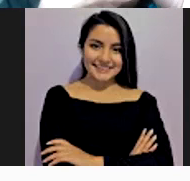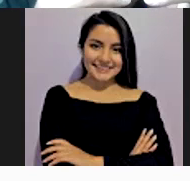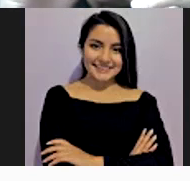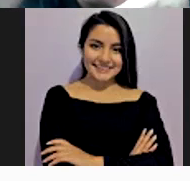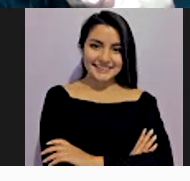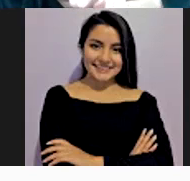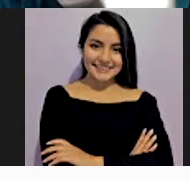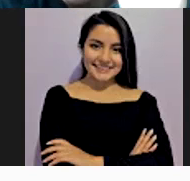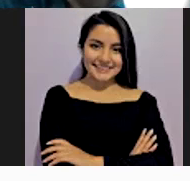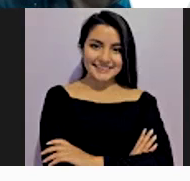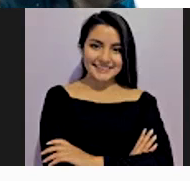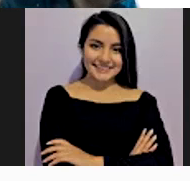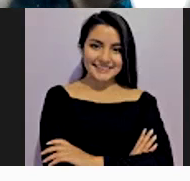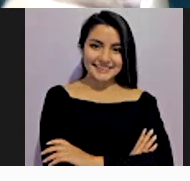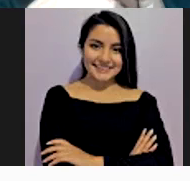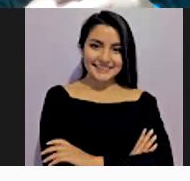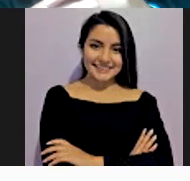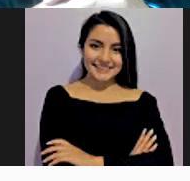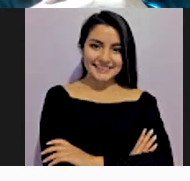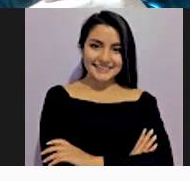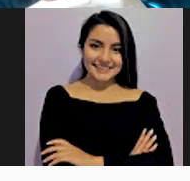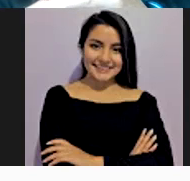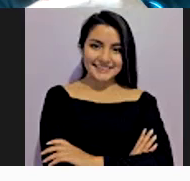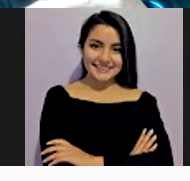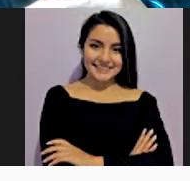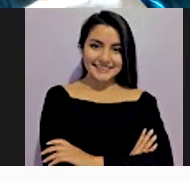sedimentos de fondo como sedimentos de suspensión.